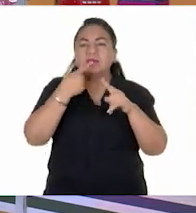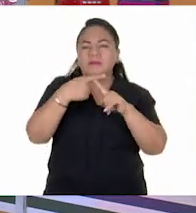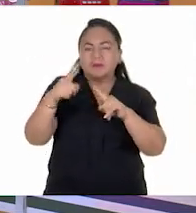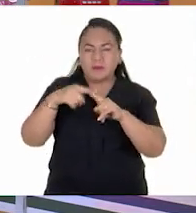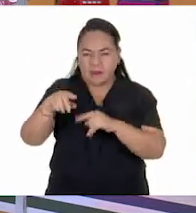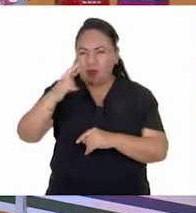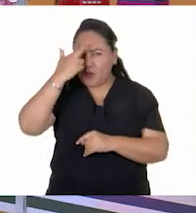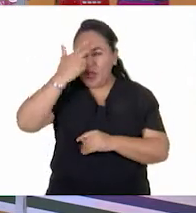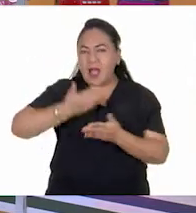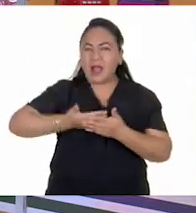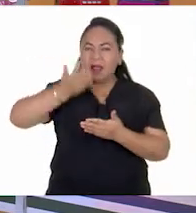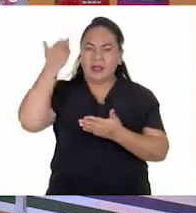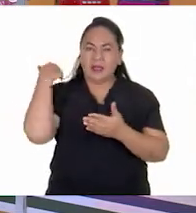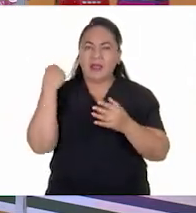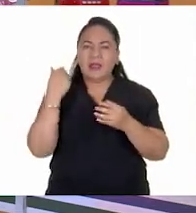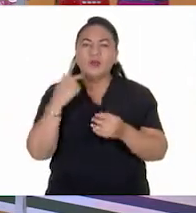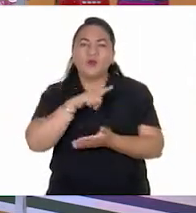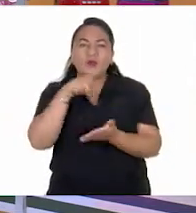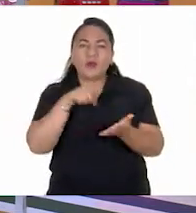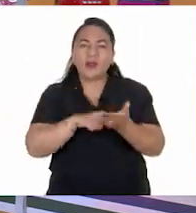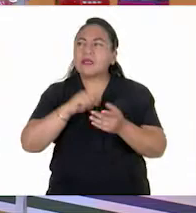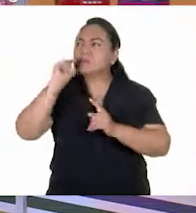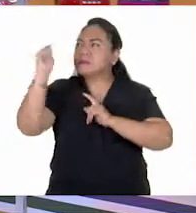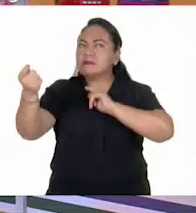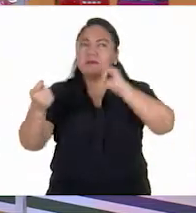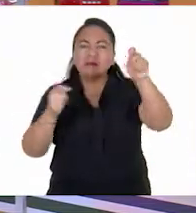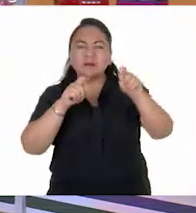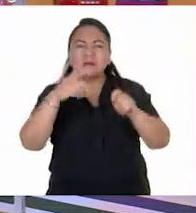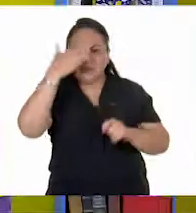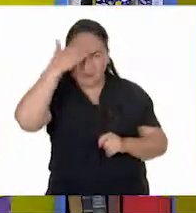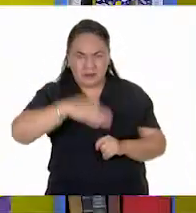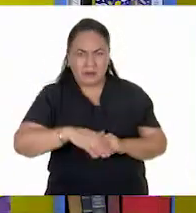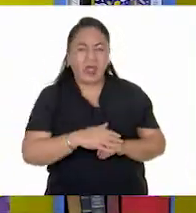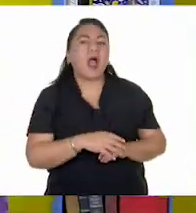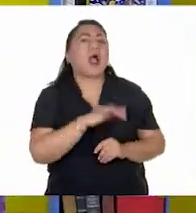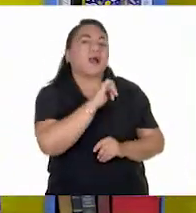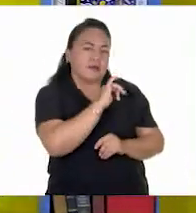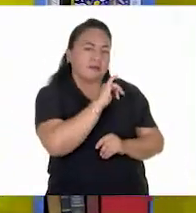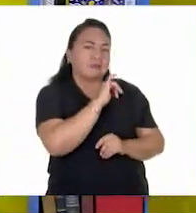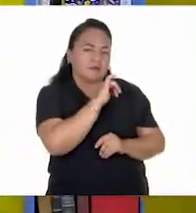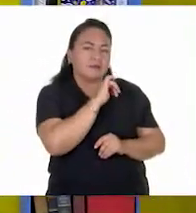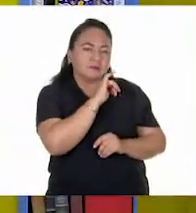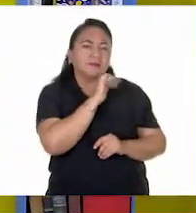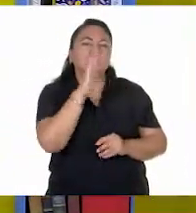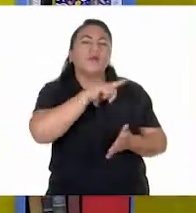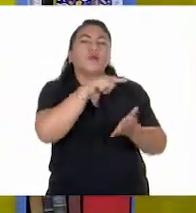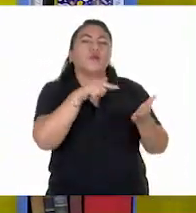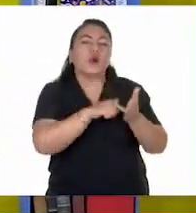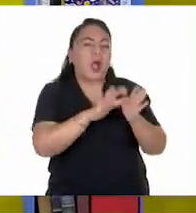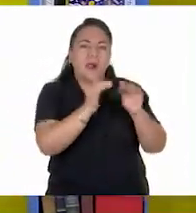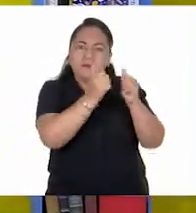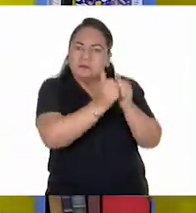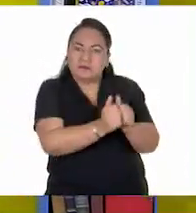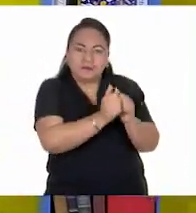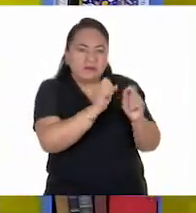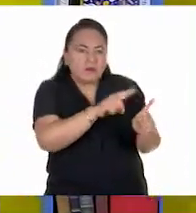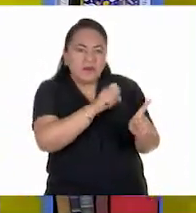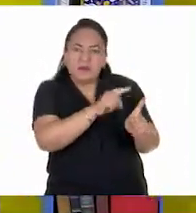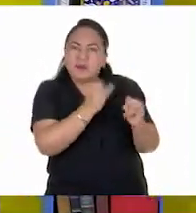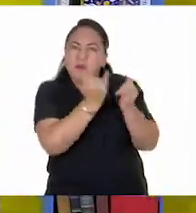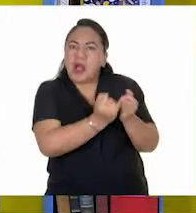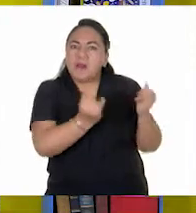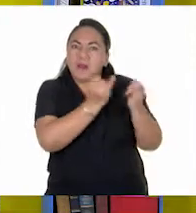de referencia. Pili, ¿te acuerdas qué es un lugar de referencia? Sí, los lugares de referencia son lugares fijos que nos sirven